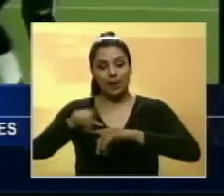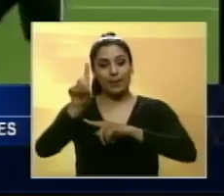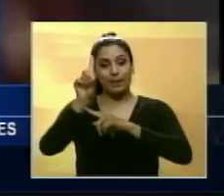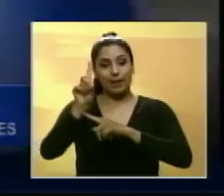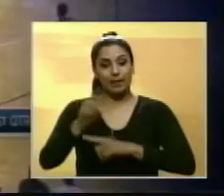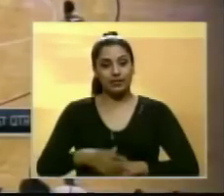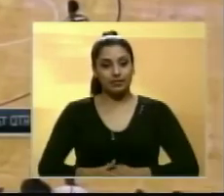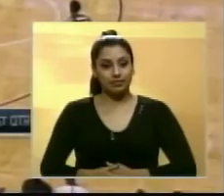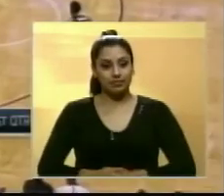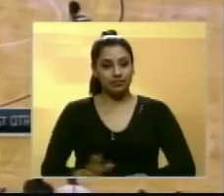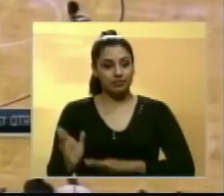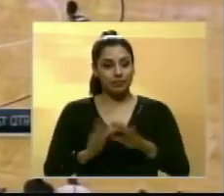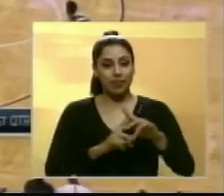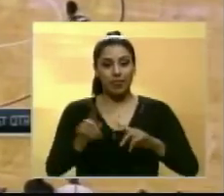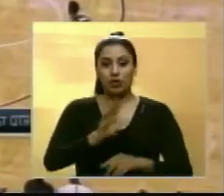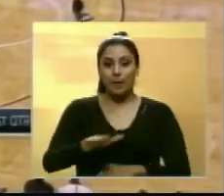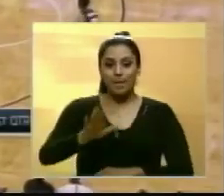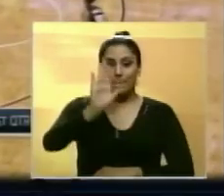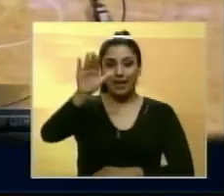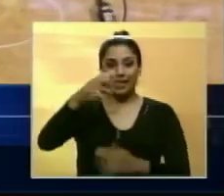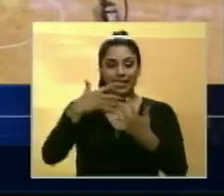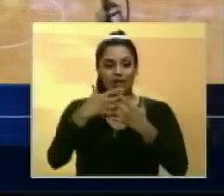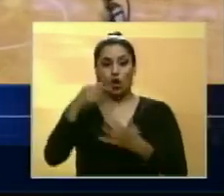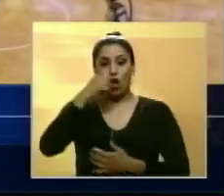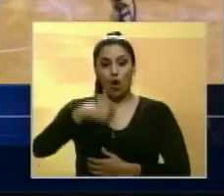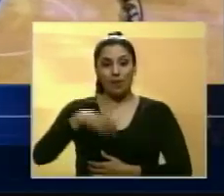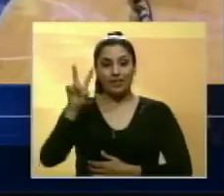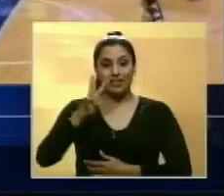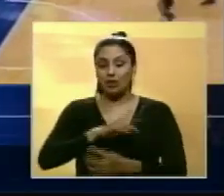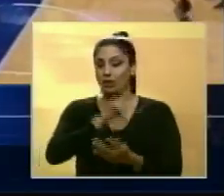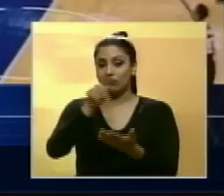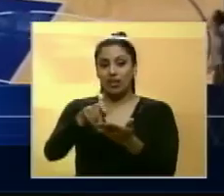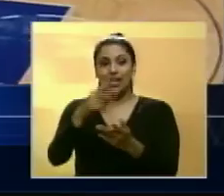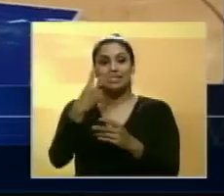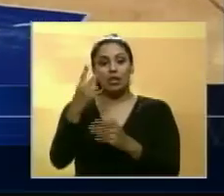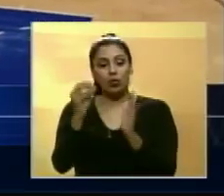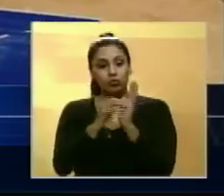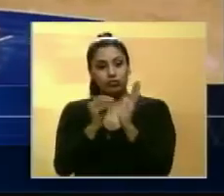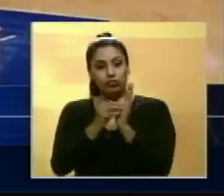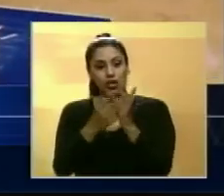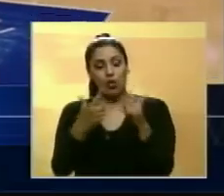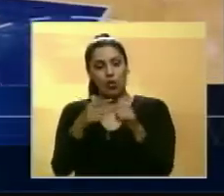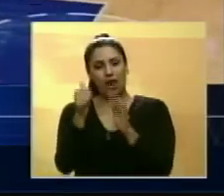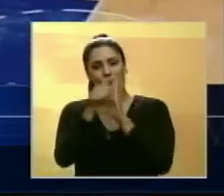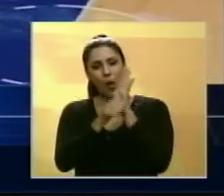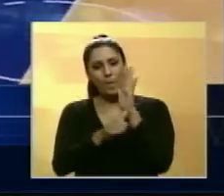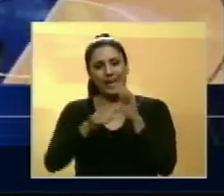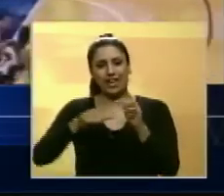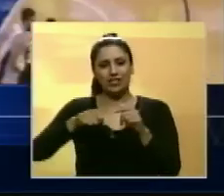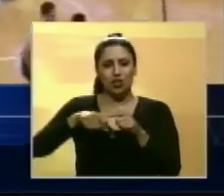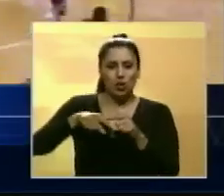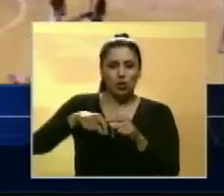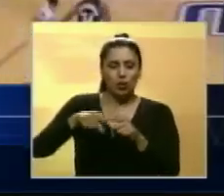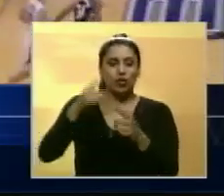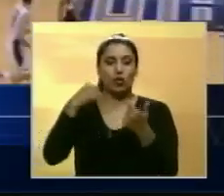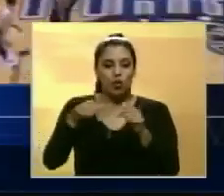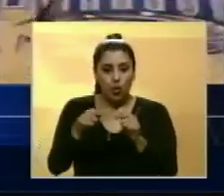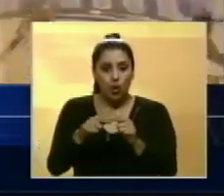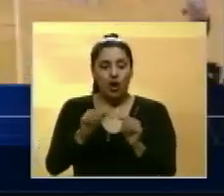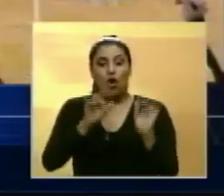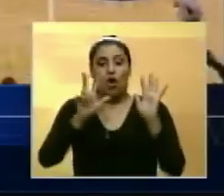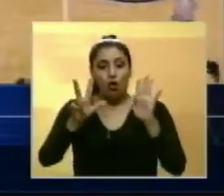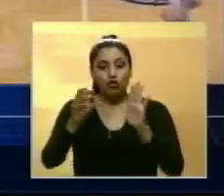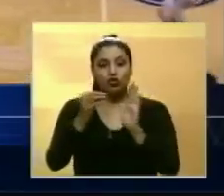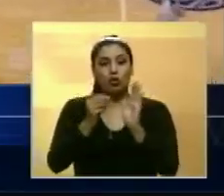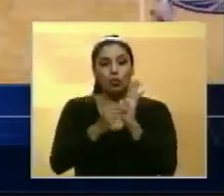ocasión. En la NBA, el venezolano Greivis Vázquez disputó su segundo compromiso tras regresar de una cirugía de tobillo. Greivis totalizó 8